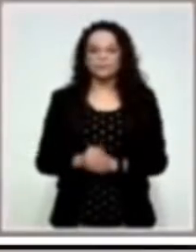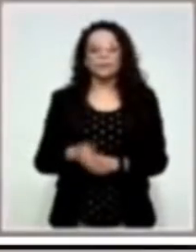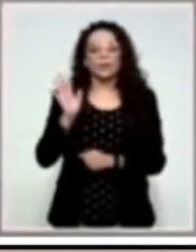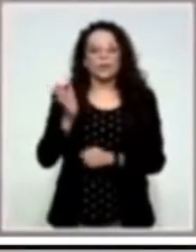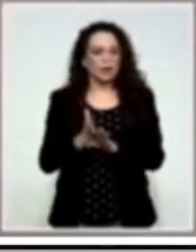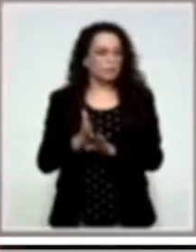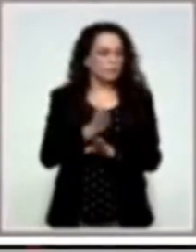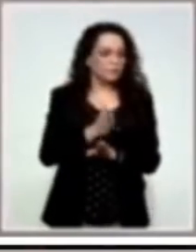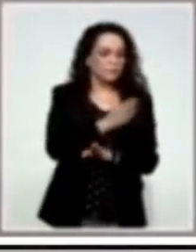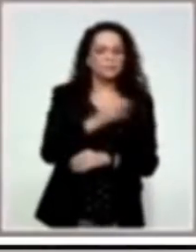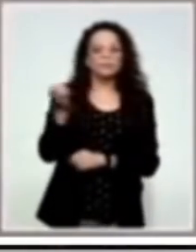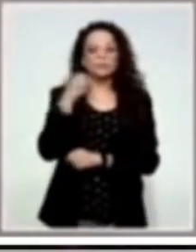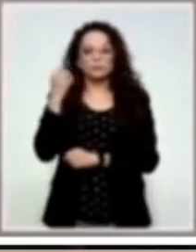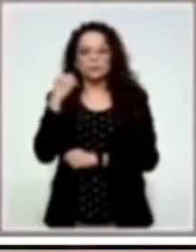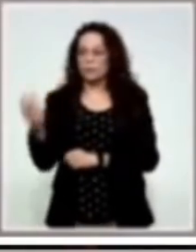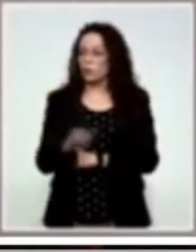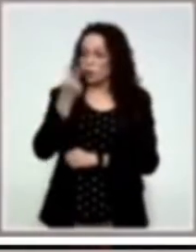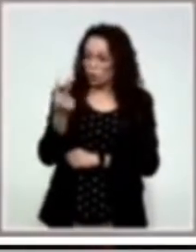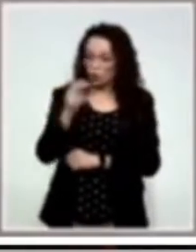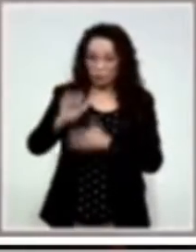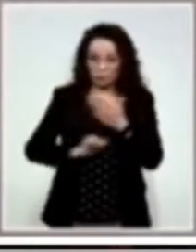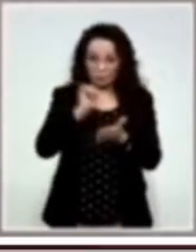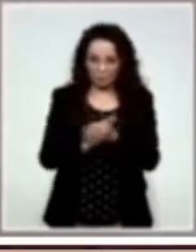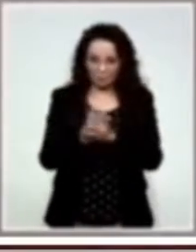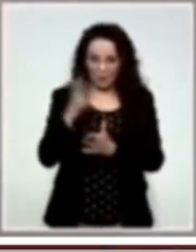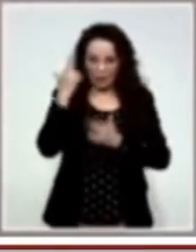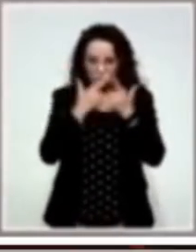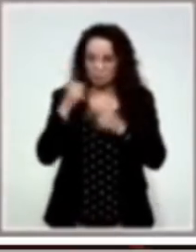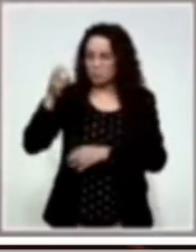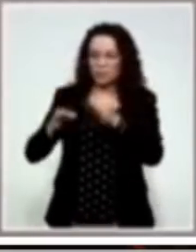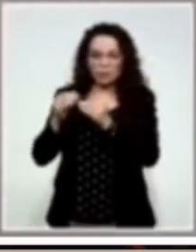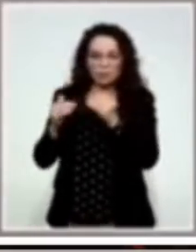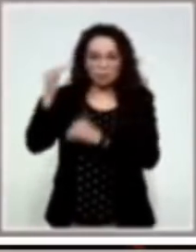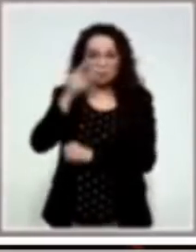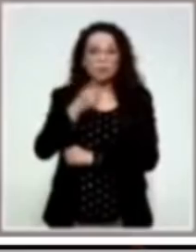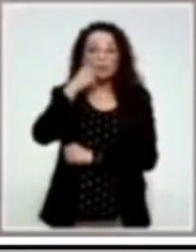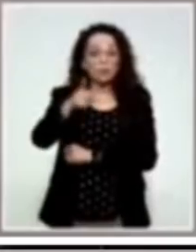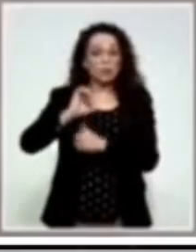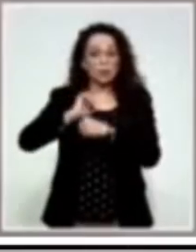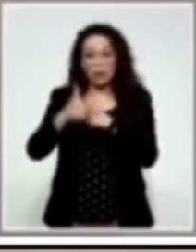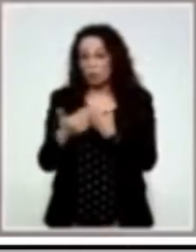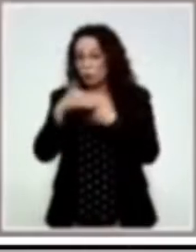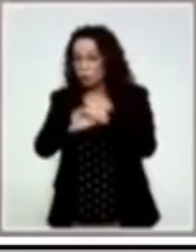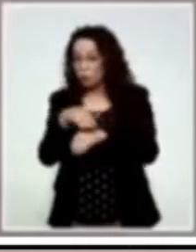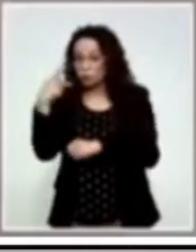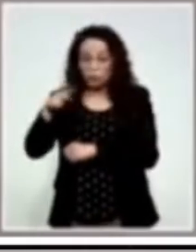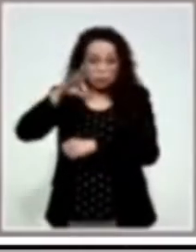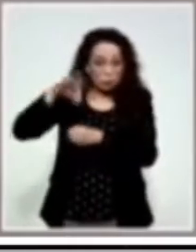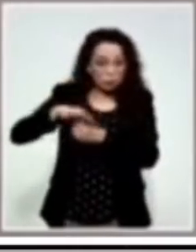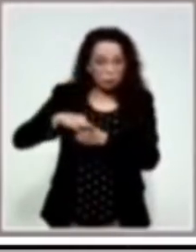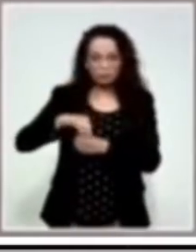sesiones privadas en donde se vio el acta, el ministro González Alcántara no hizo ninguna referencia a su voto,